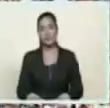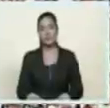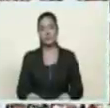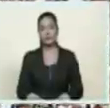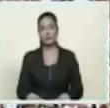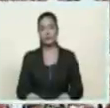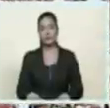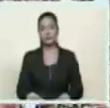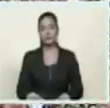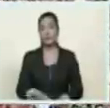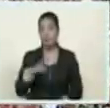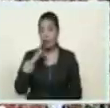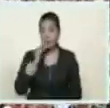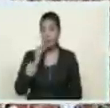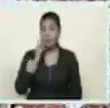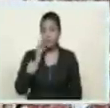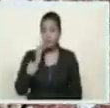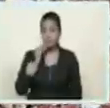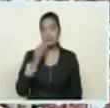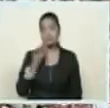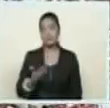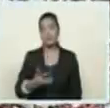en la historia mi vida